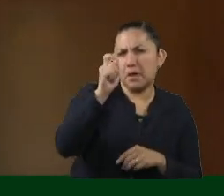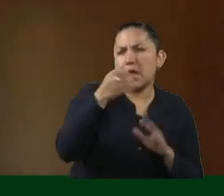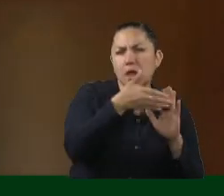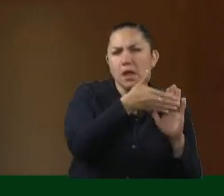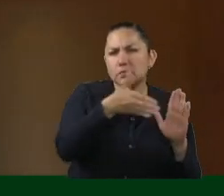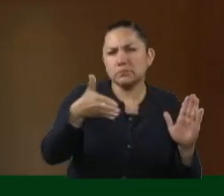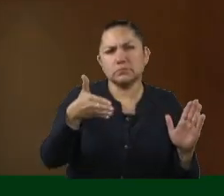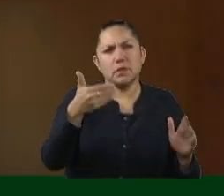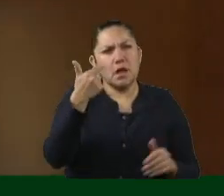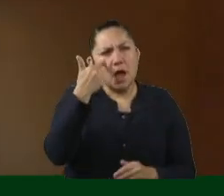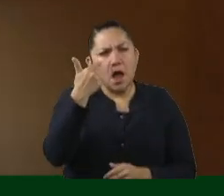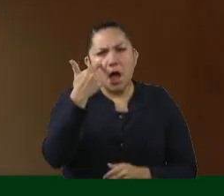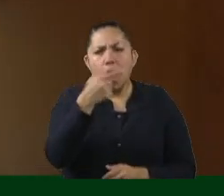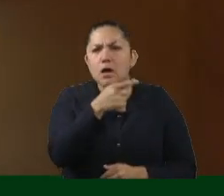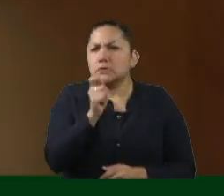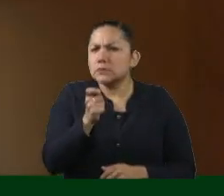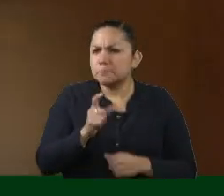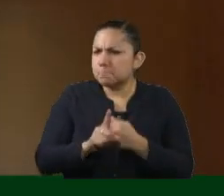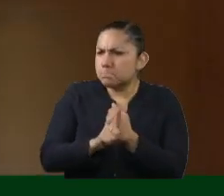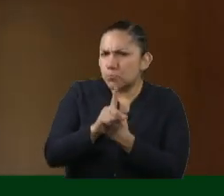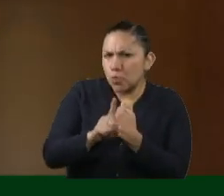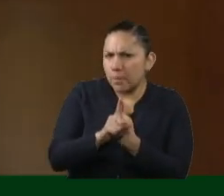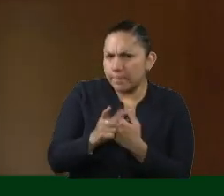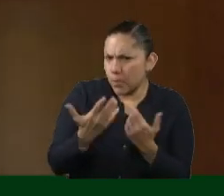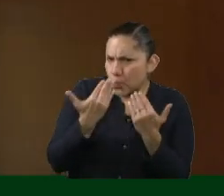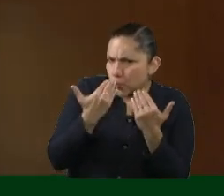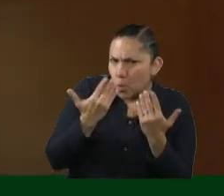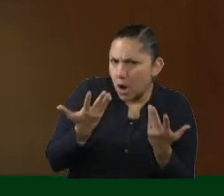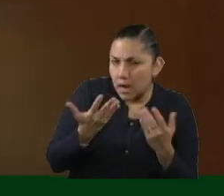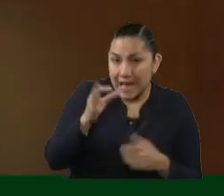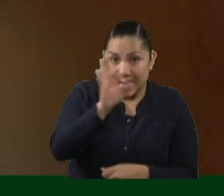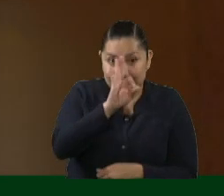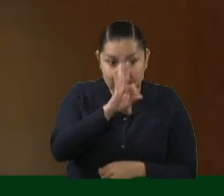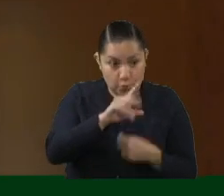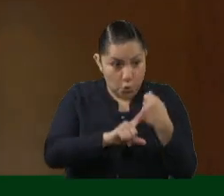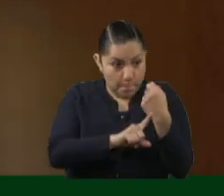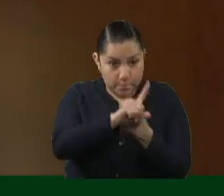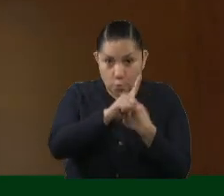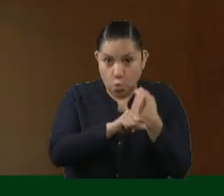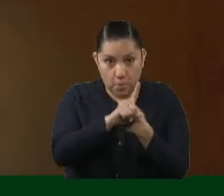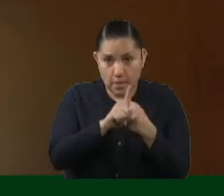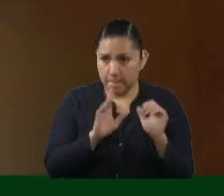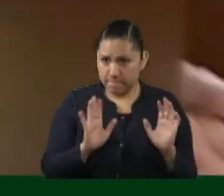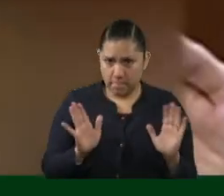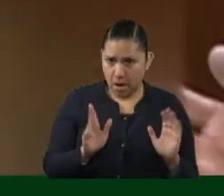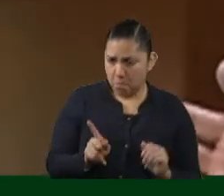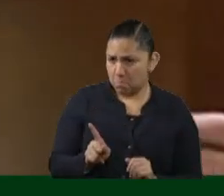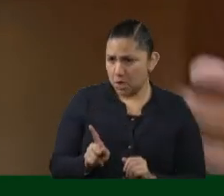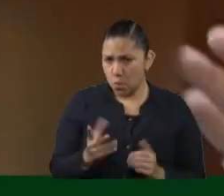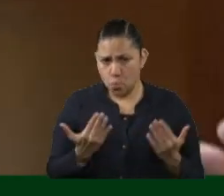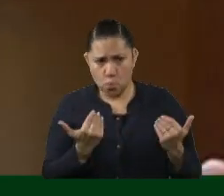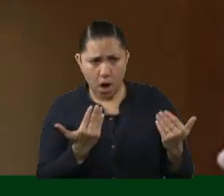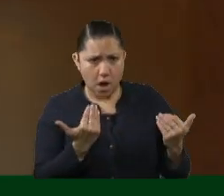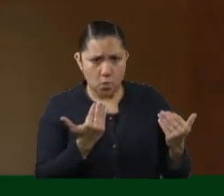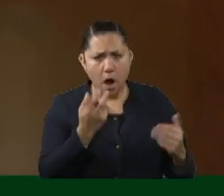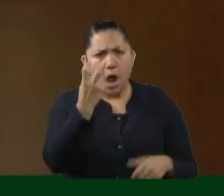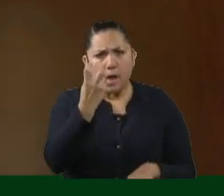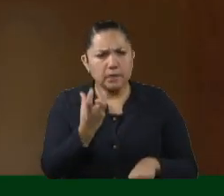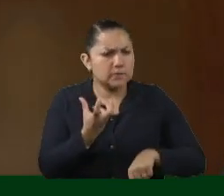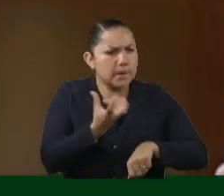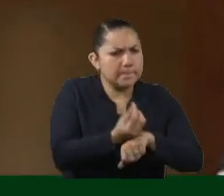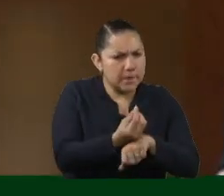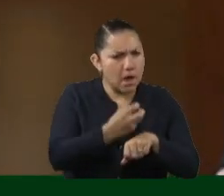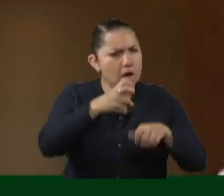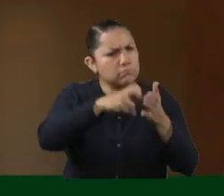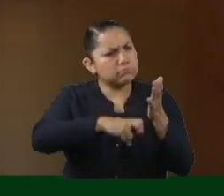el problema no se va a cambiar de actitud claramente porque él va a decir pues a mí la gente me dice que me va a